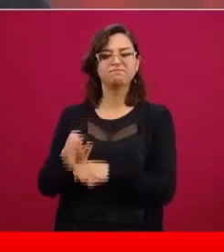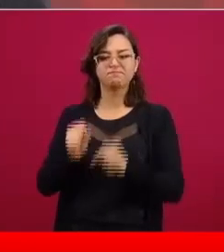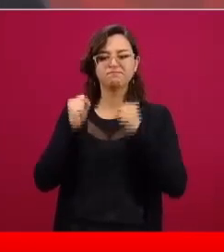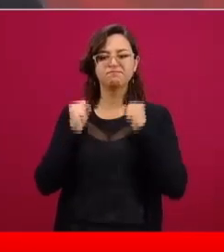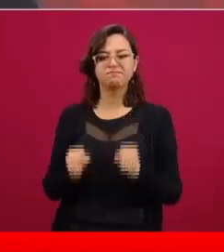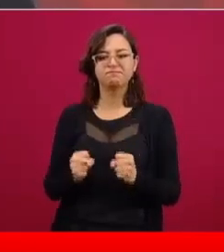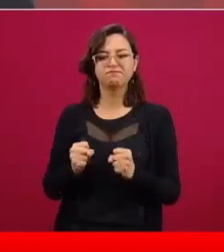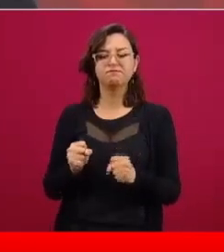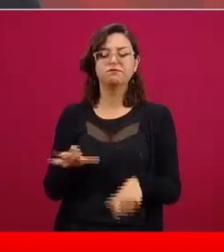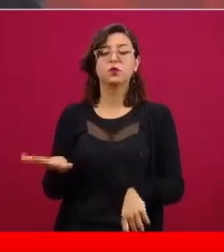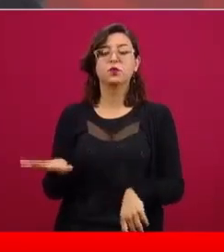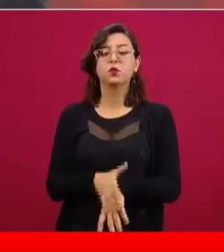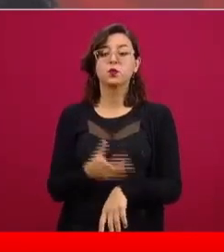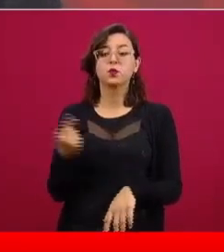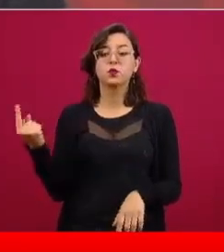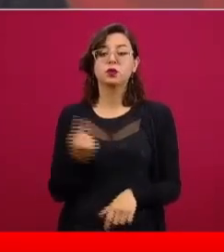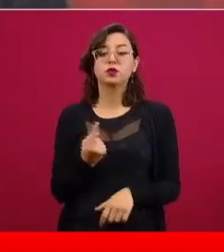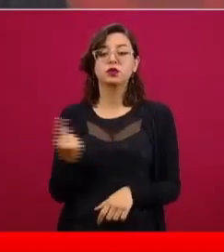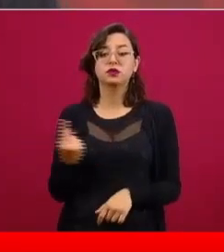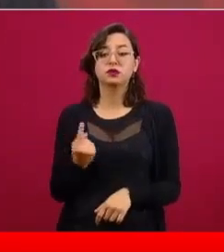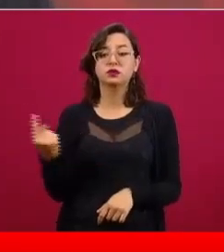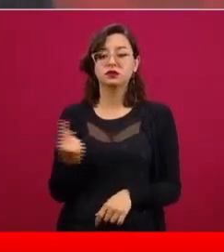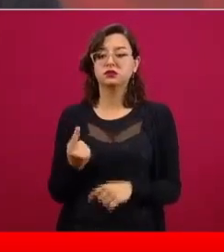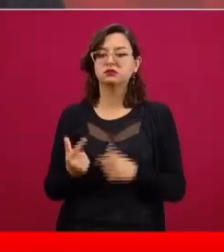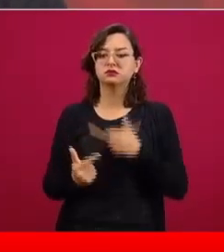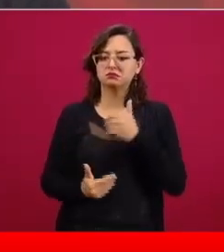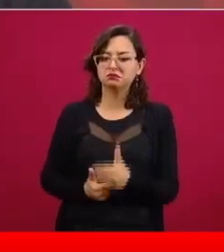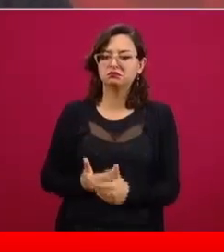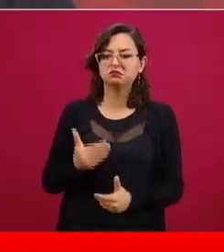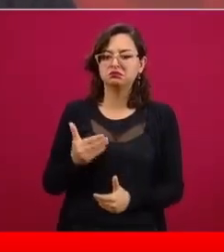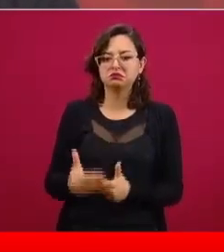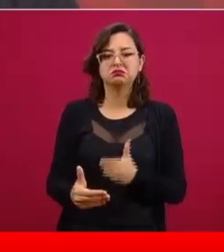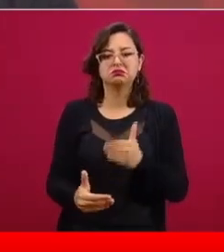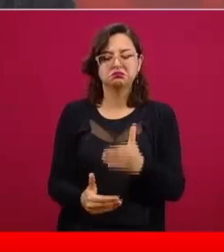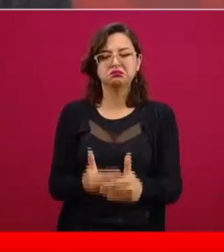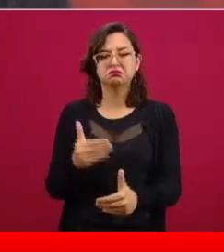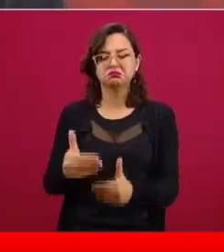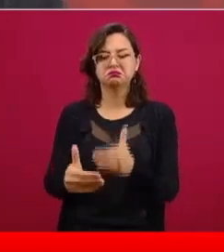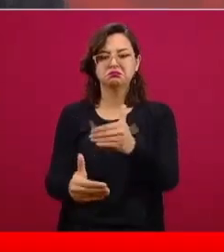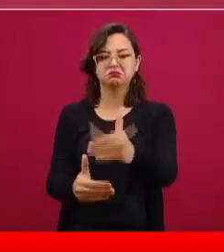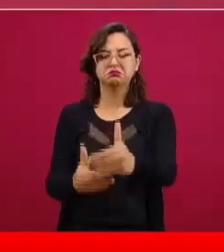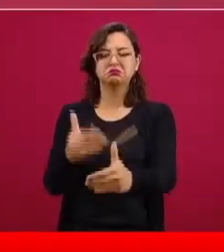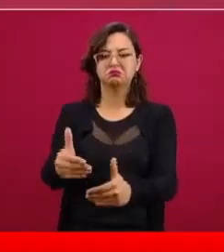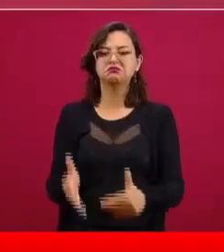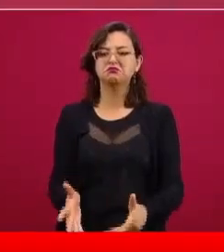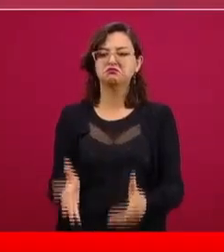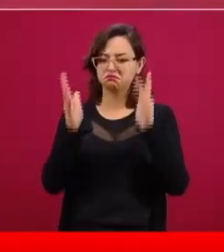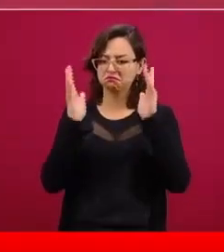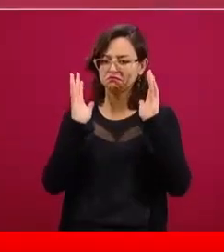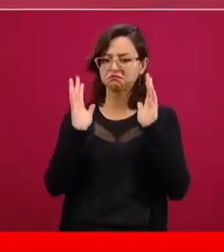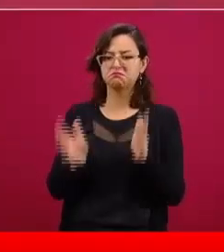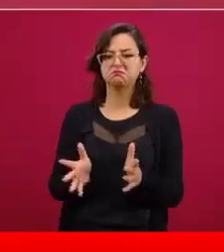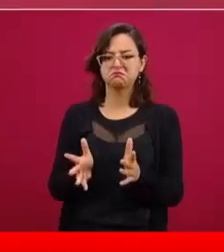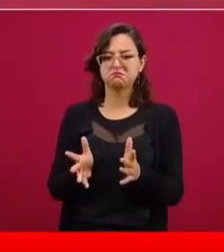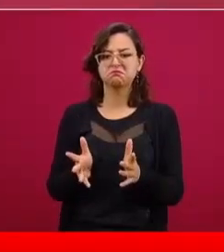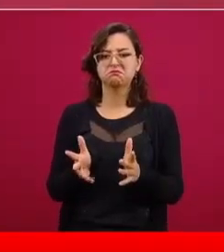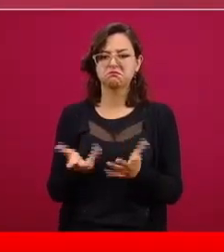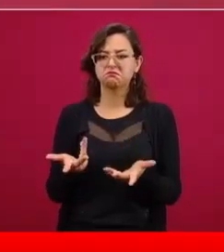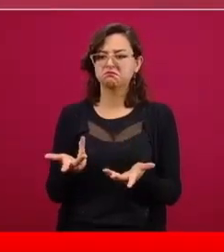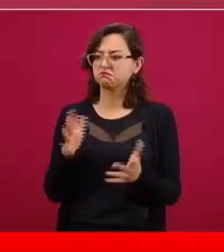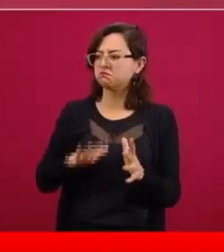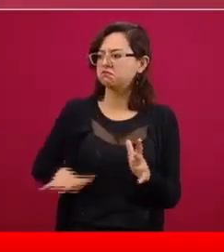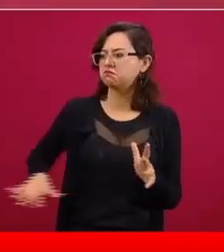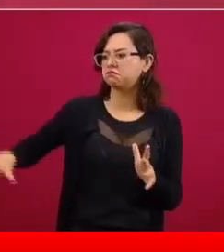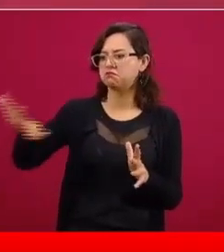porque ya estamos avanzados en el establecimiento del estado de